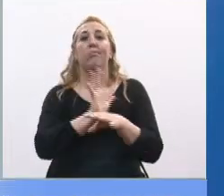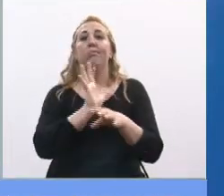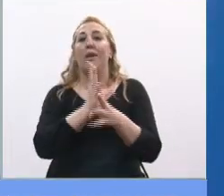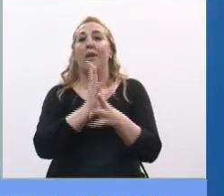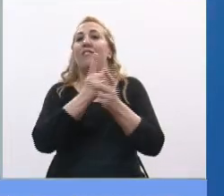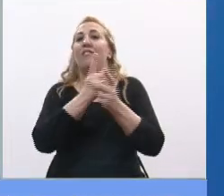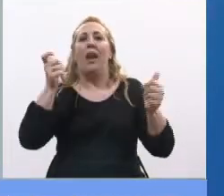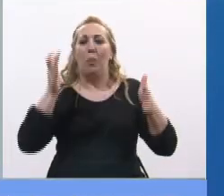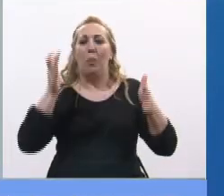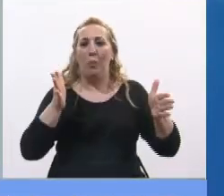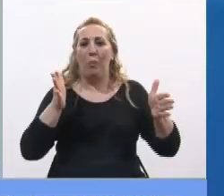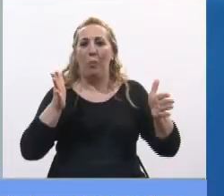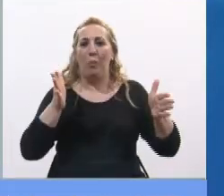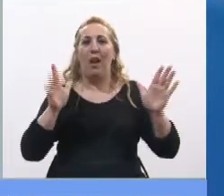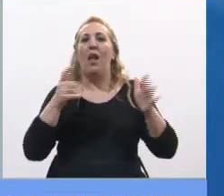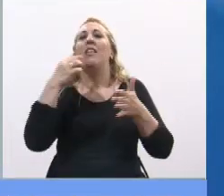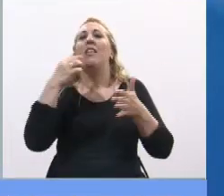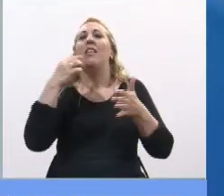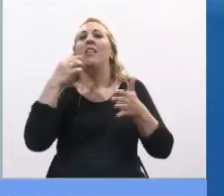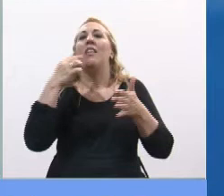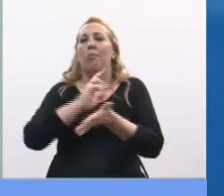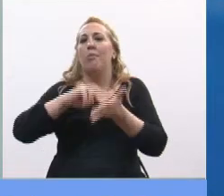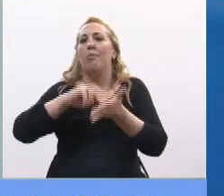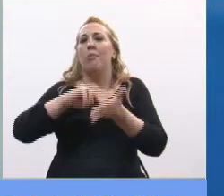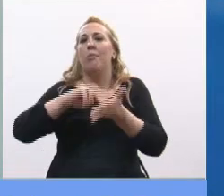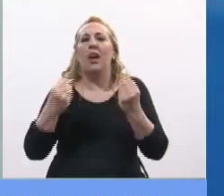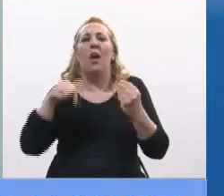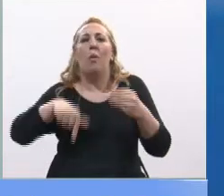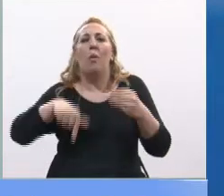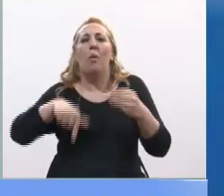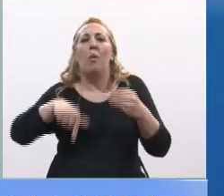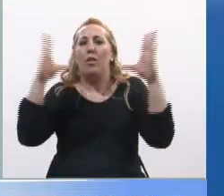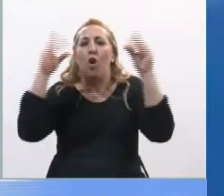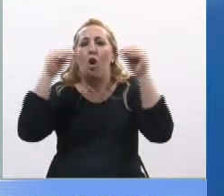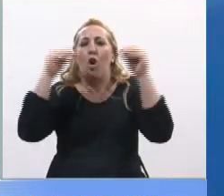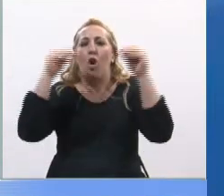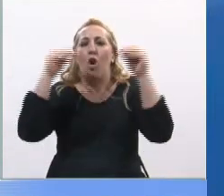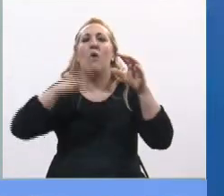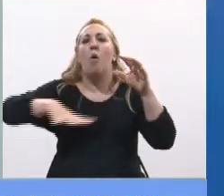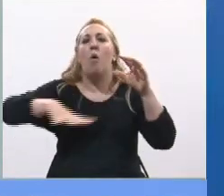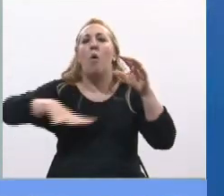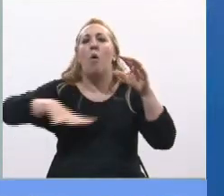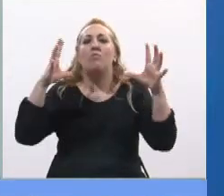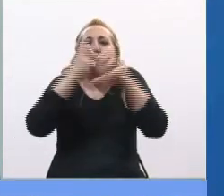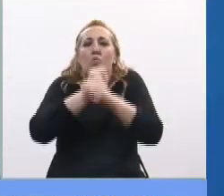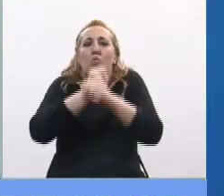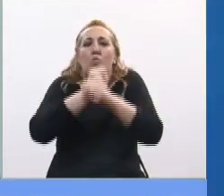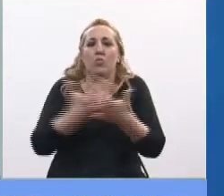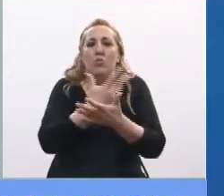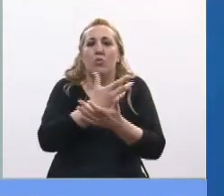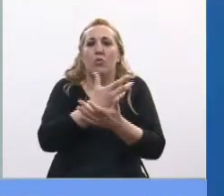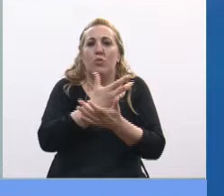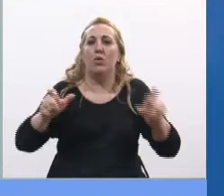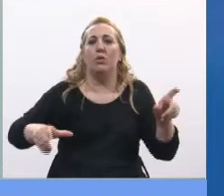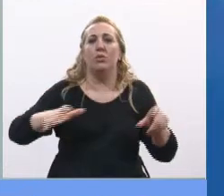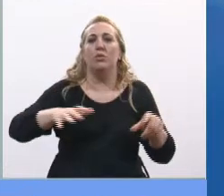ciclo, significó el fin de una de las noches más oscuras de la sociedad argentina. Y